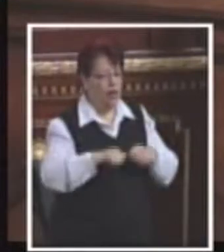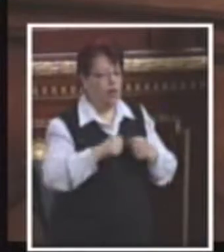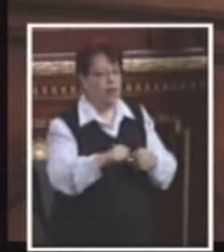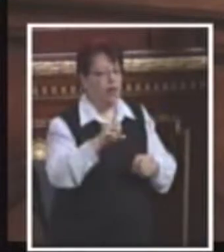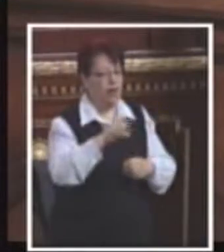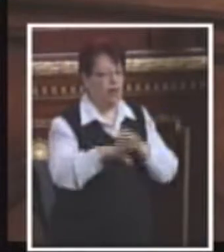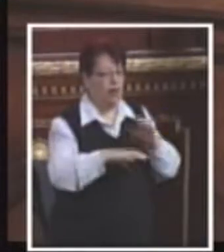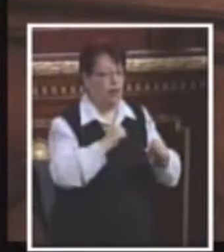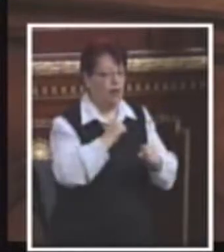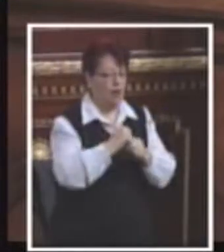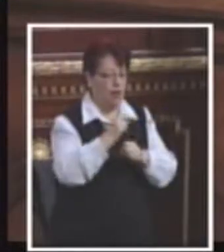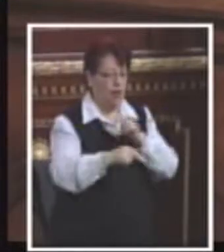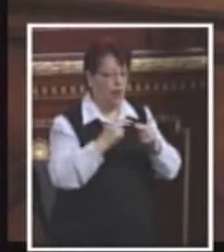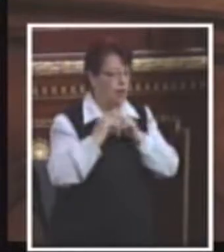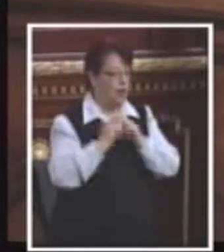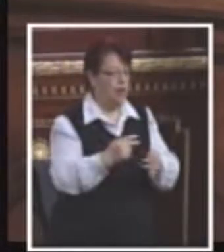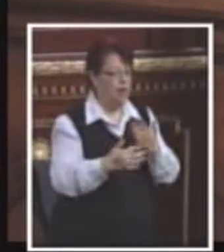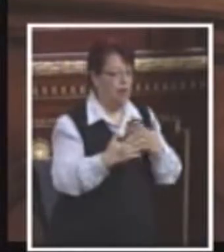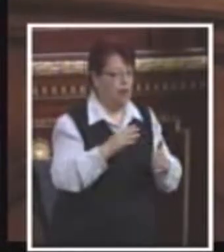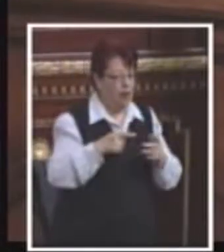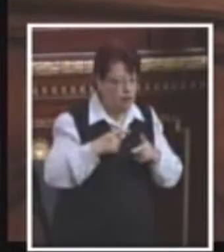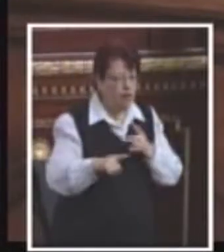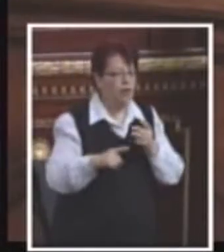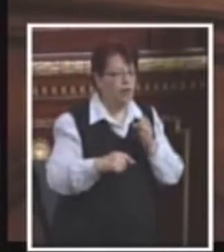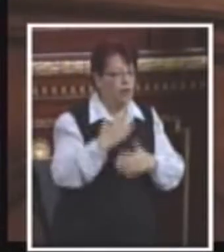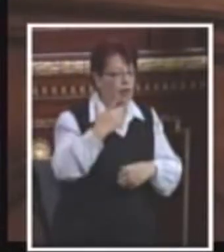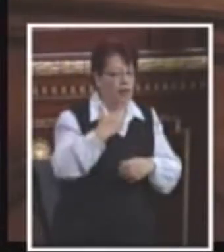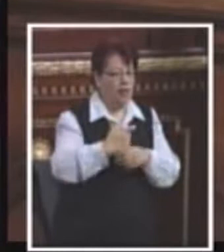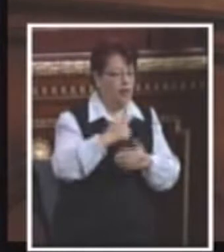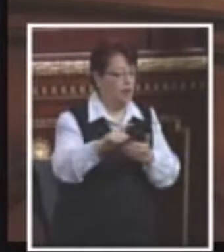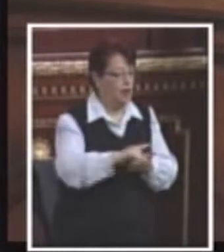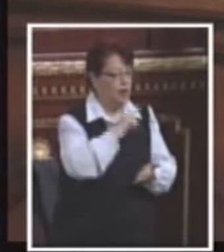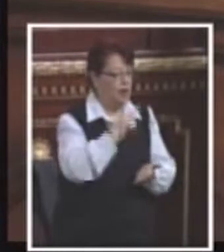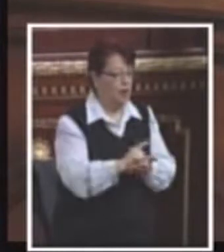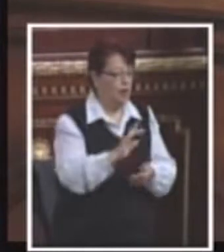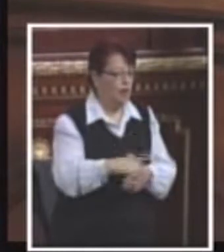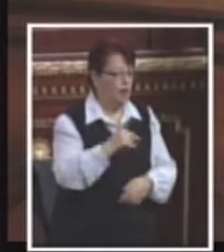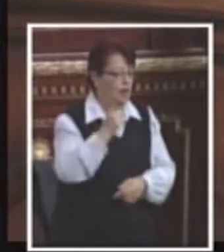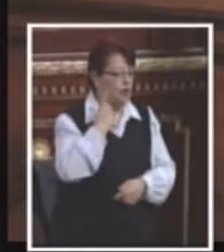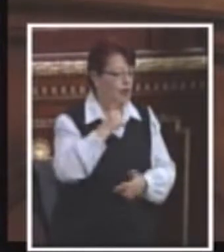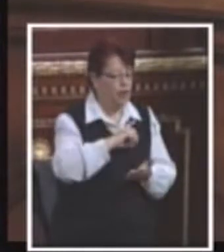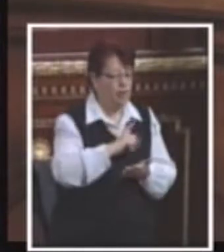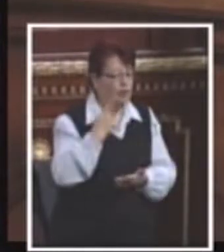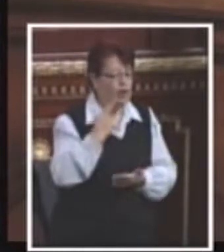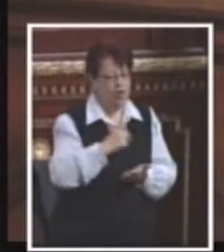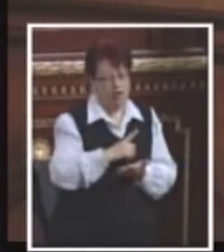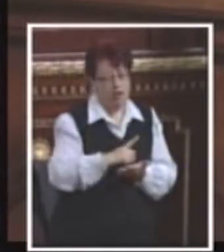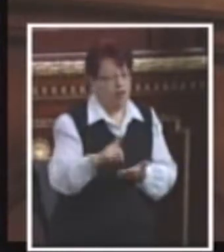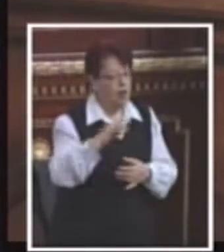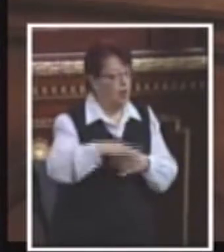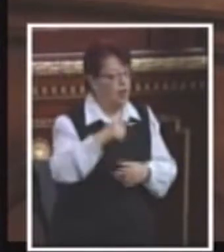65 aniversario del voto de las mujeres, comience una séptima lucha por los derechos político-electorales de las